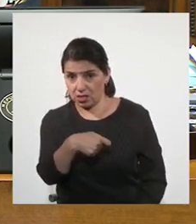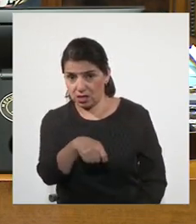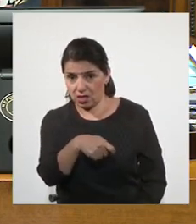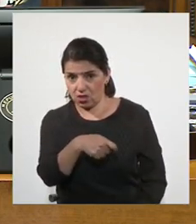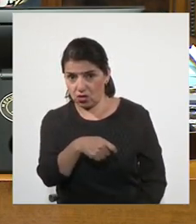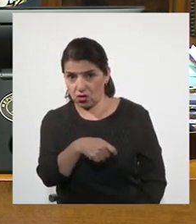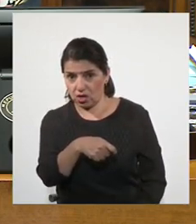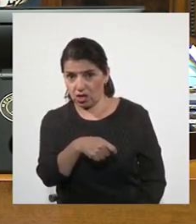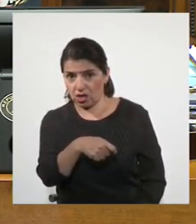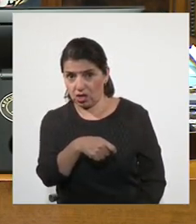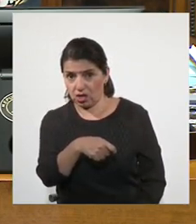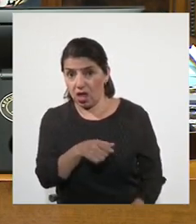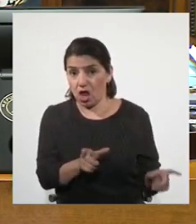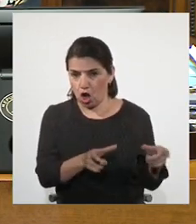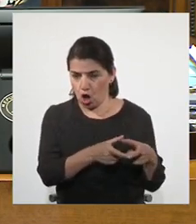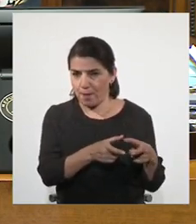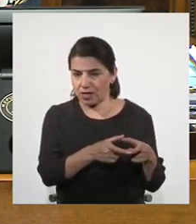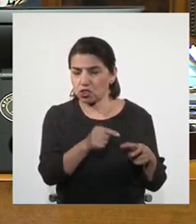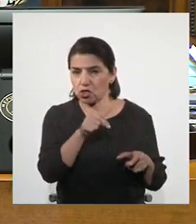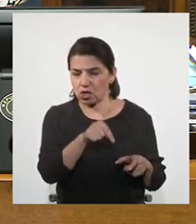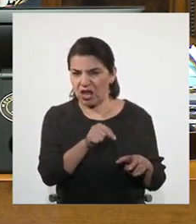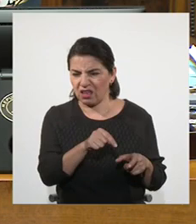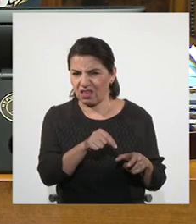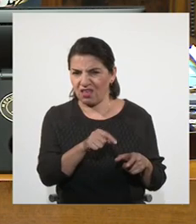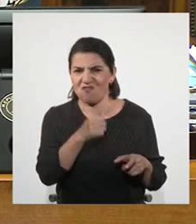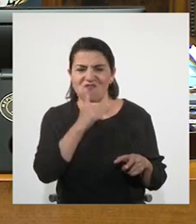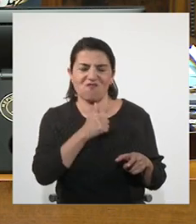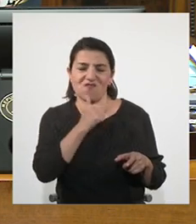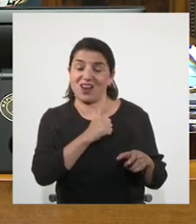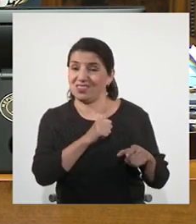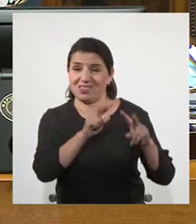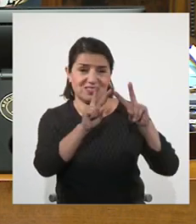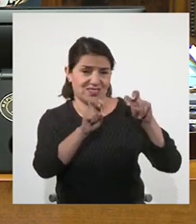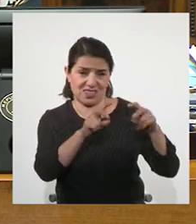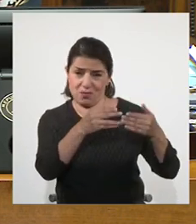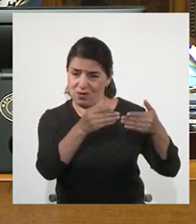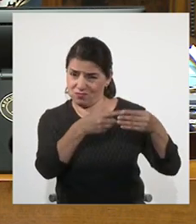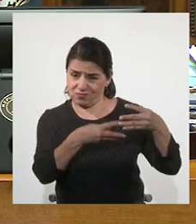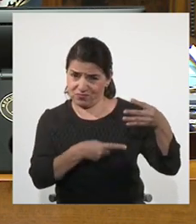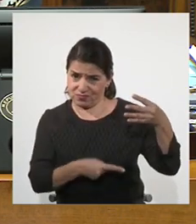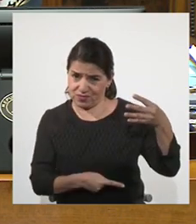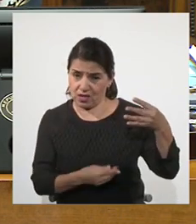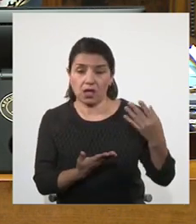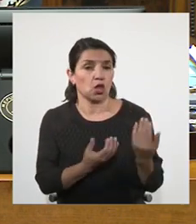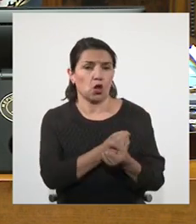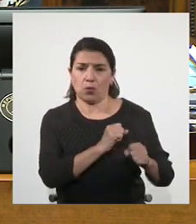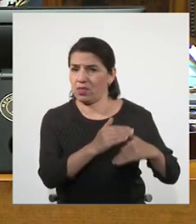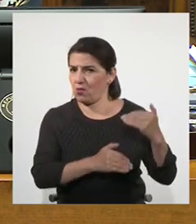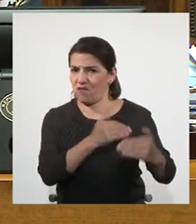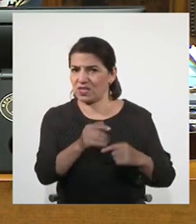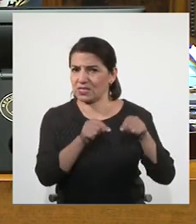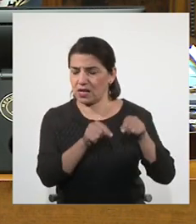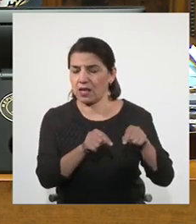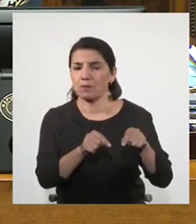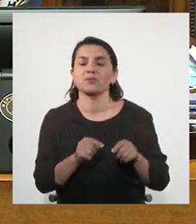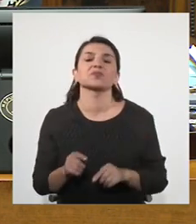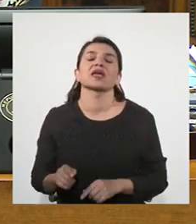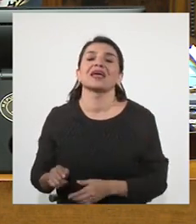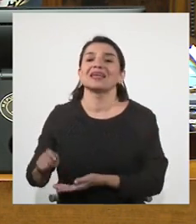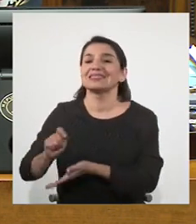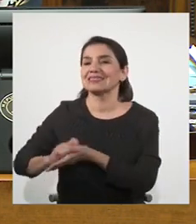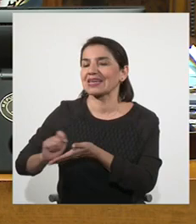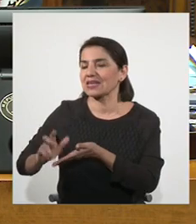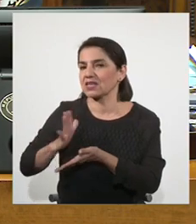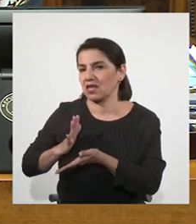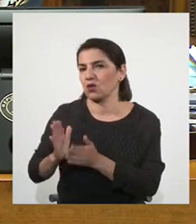comisión y hay varios temas que están pendientes ahí, entonces no podemos avanzar en esa partida. Secretario, por favor, la siguiente